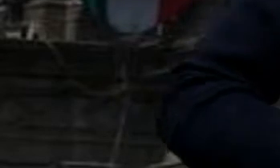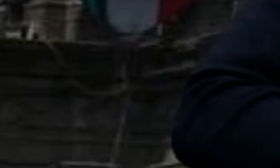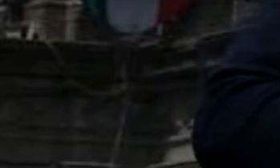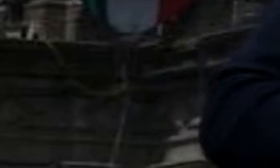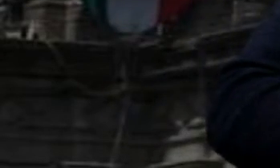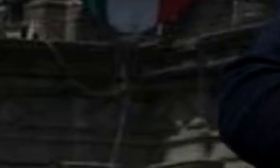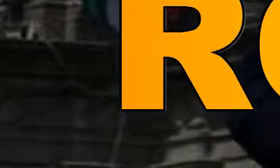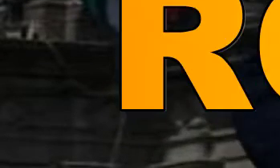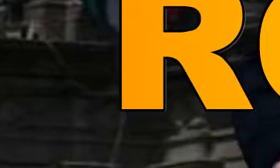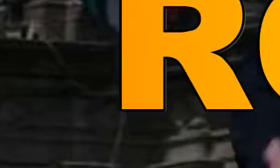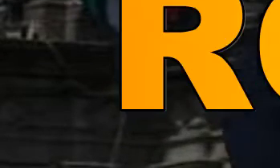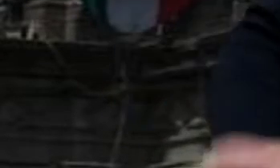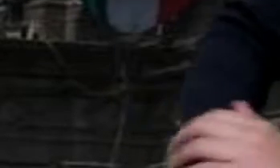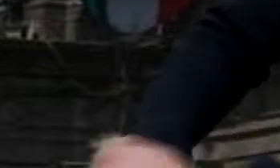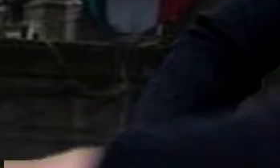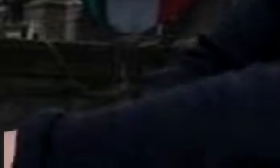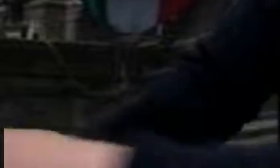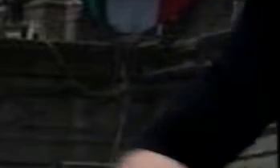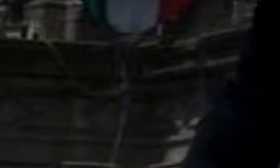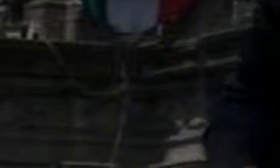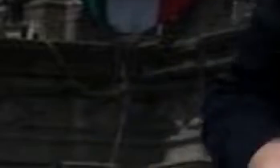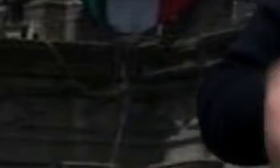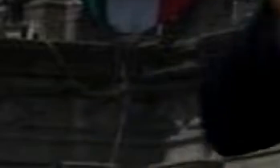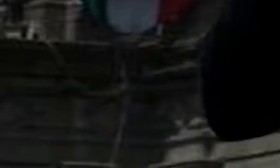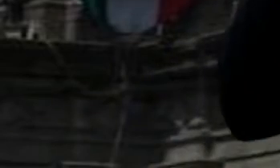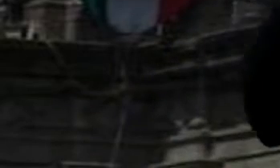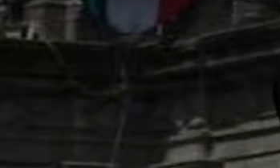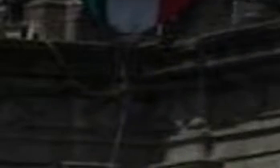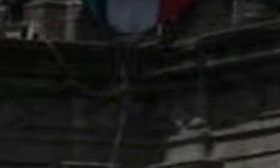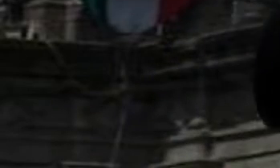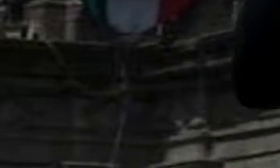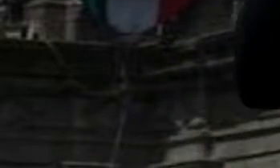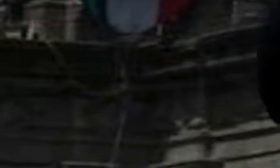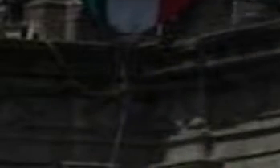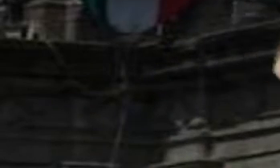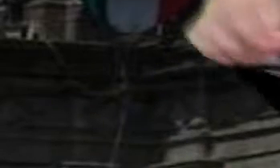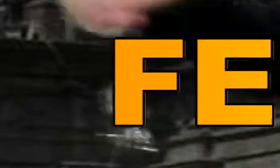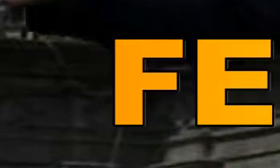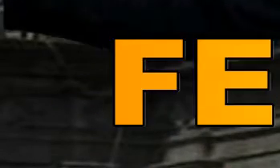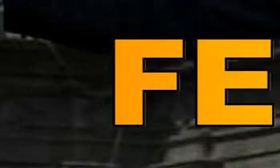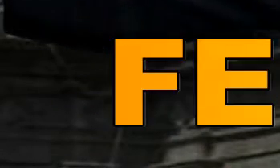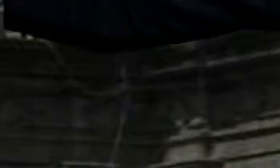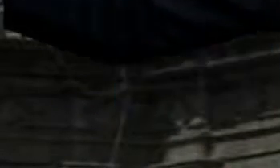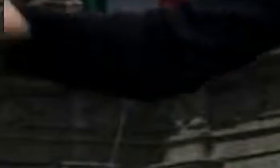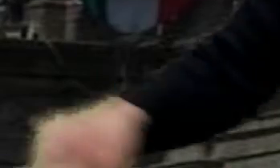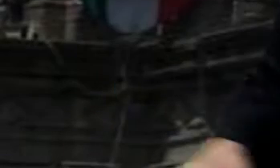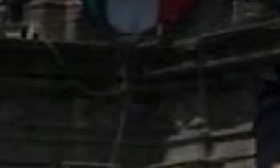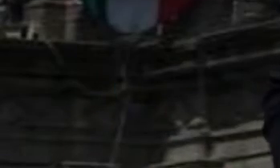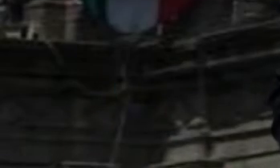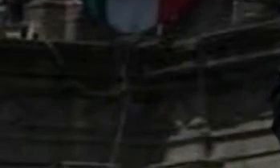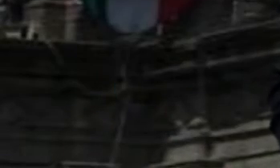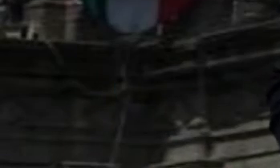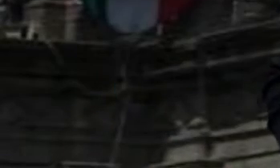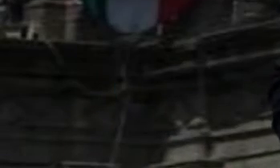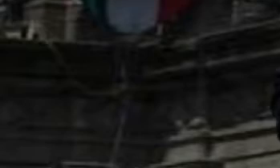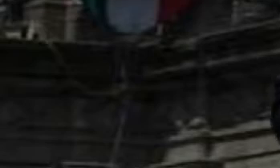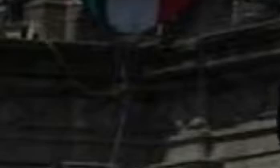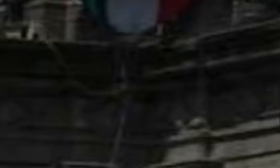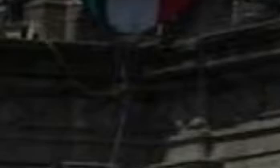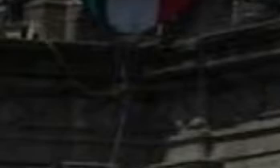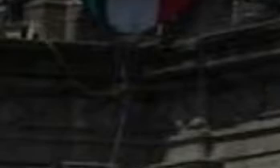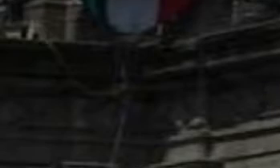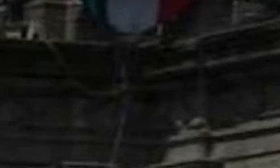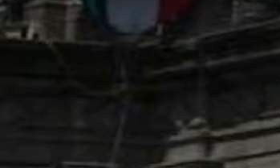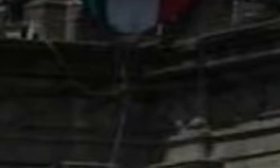ver, toma mi Rolex. También aquí agarra las llaves de mi casa junto con las de mi Ferrari. ¡Rápido! También aquí